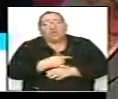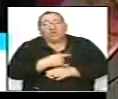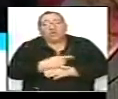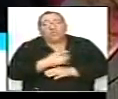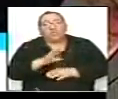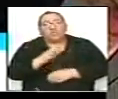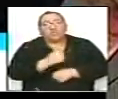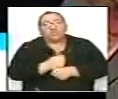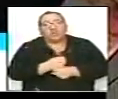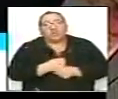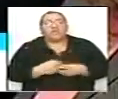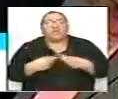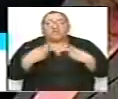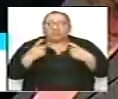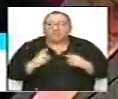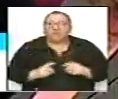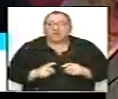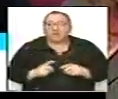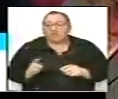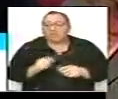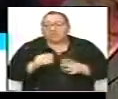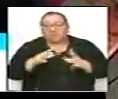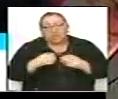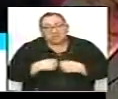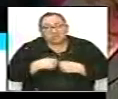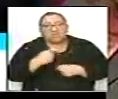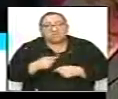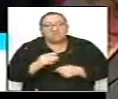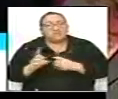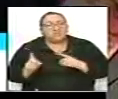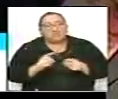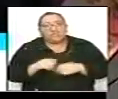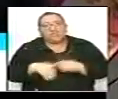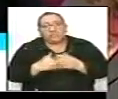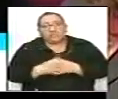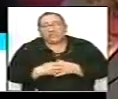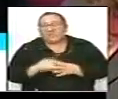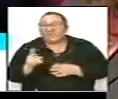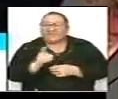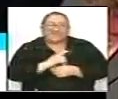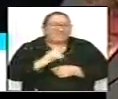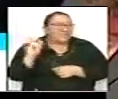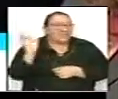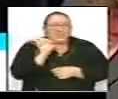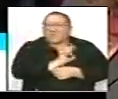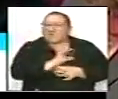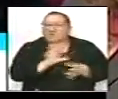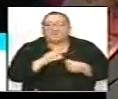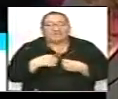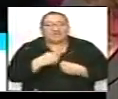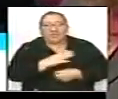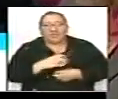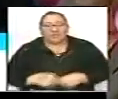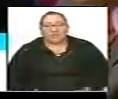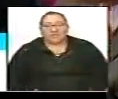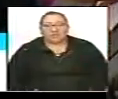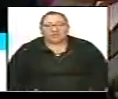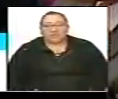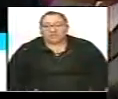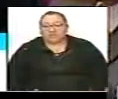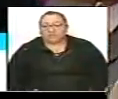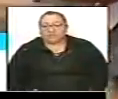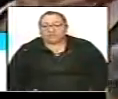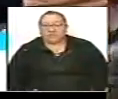de su ejercicio democrático, pero hay que reconocer que lo han debatido durante horas? No, jamás, pues, el gobierno va a decir eso. El gobierno va a utilizar